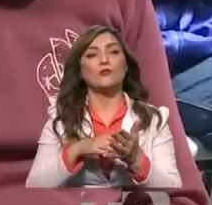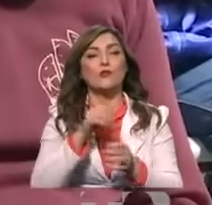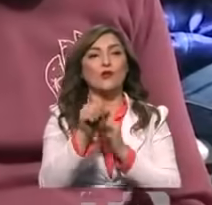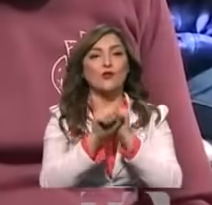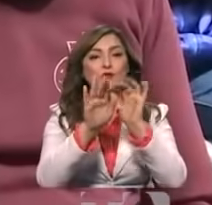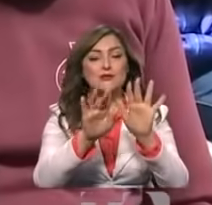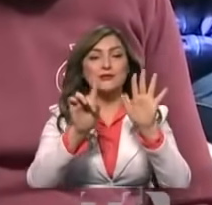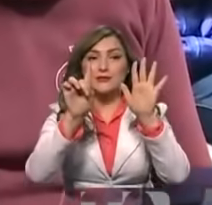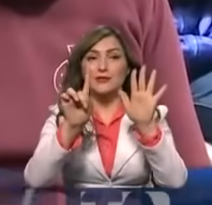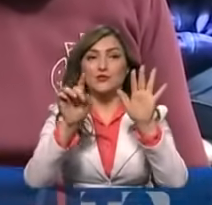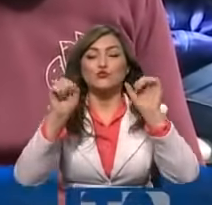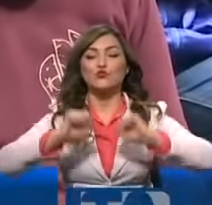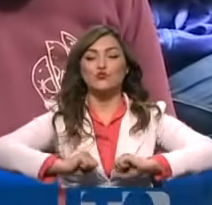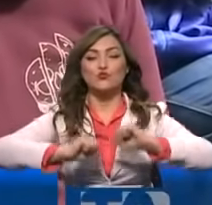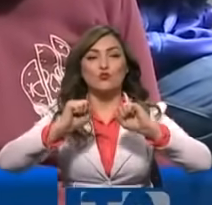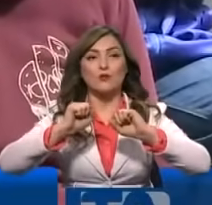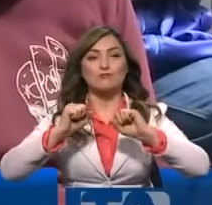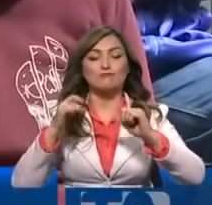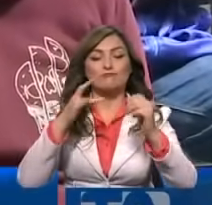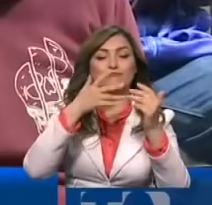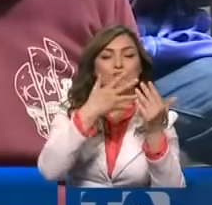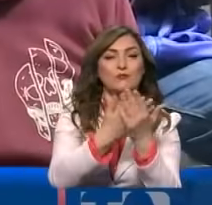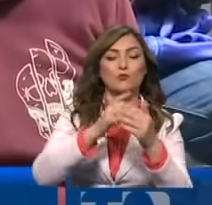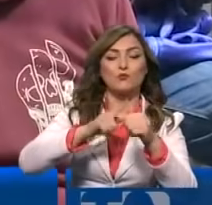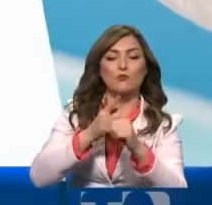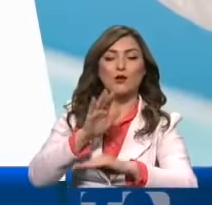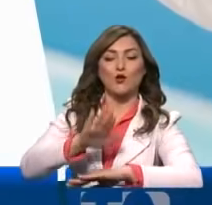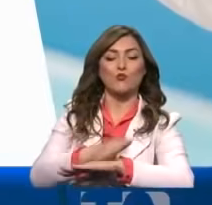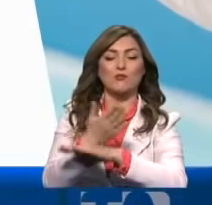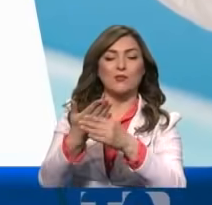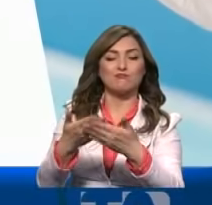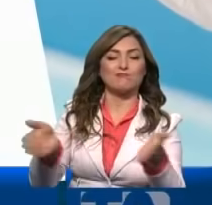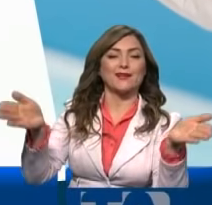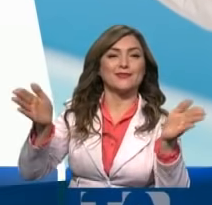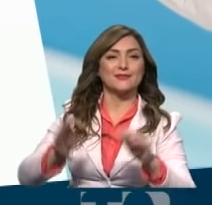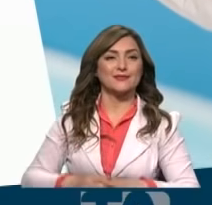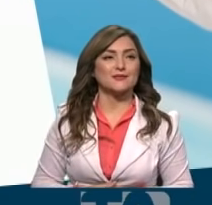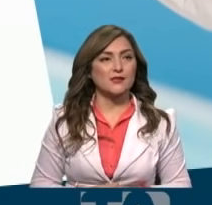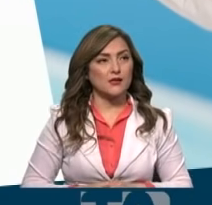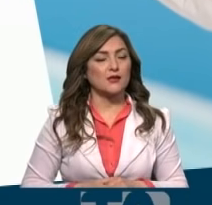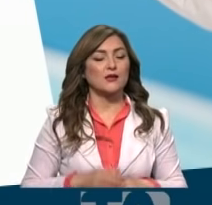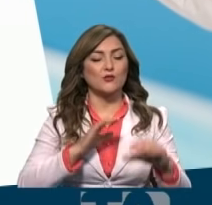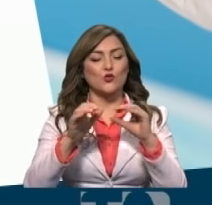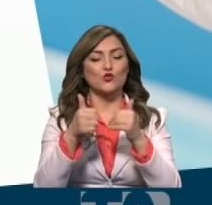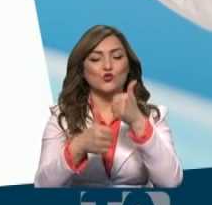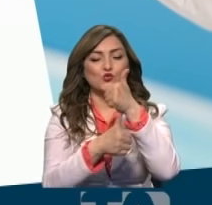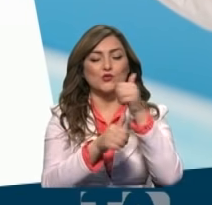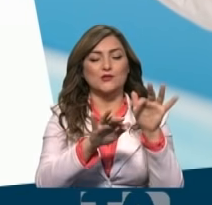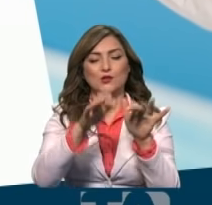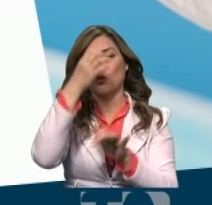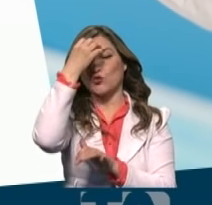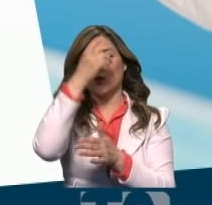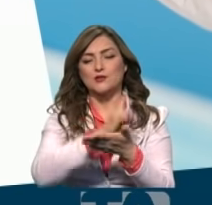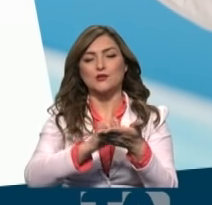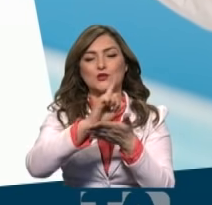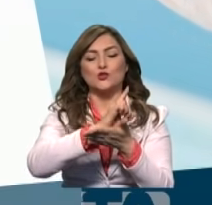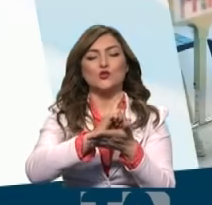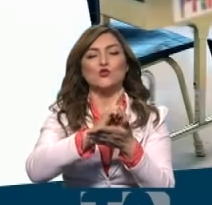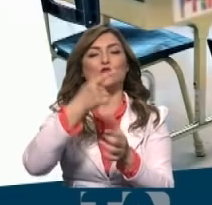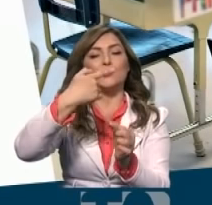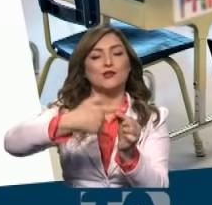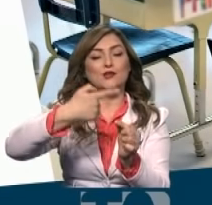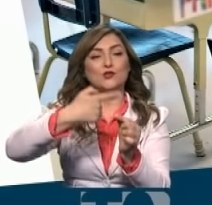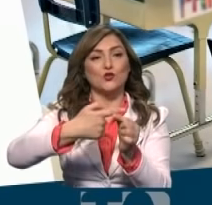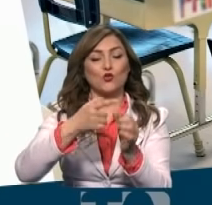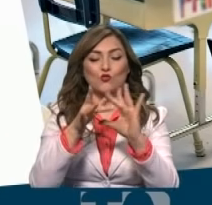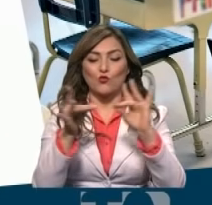16 años en adelante pueden acercarse a la primera convocatoria abierta. Según el comunicado de la Subsecretaría de Educación del Distrito Metropolitano de Quito,